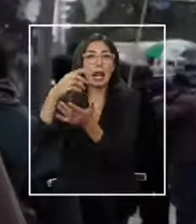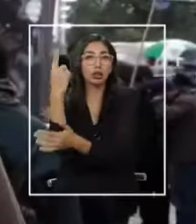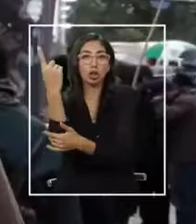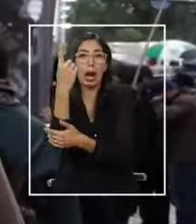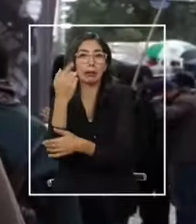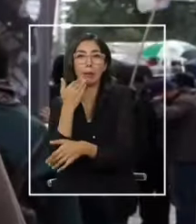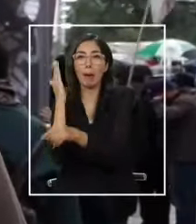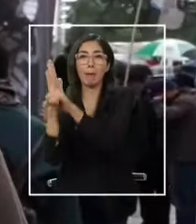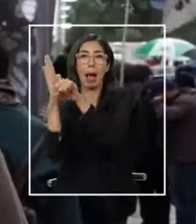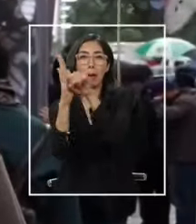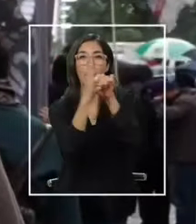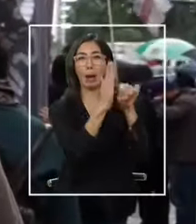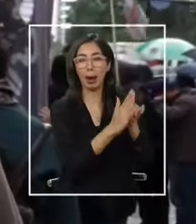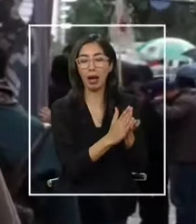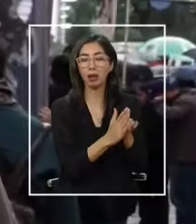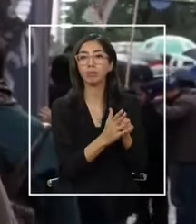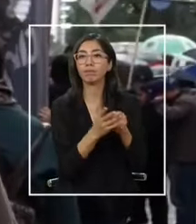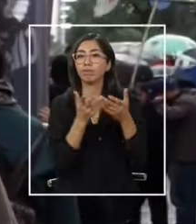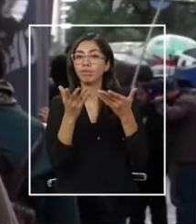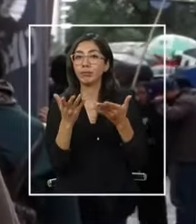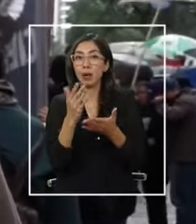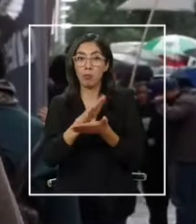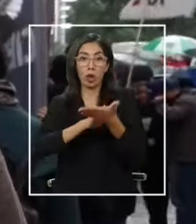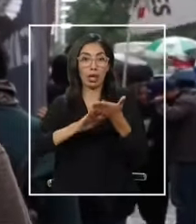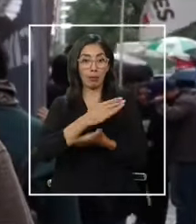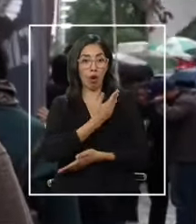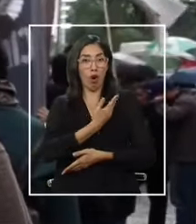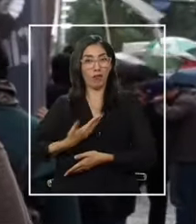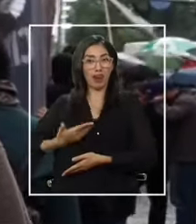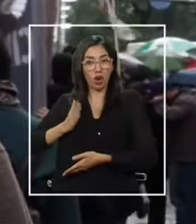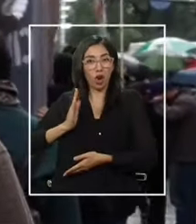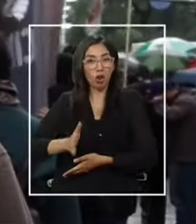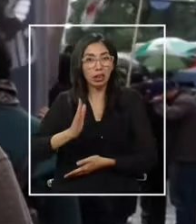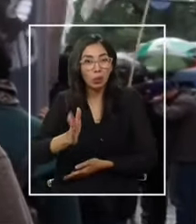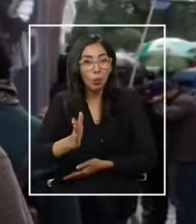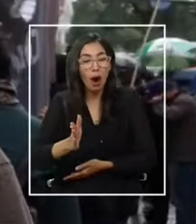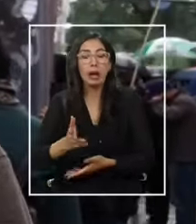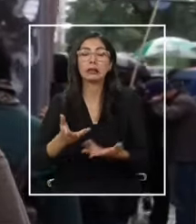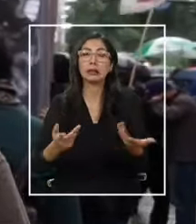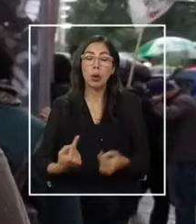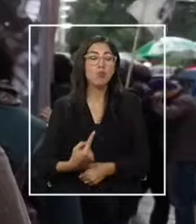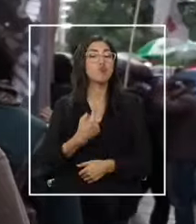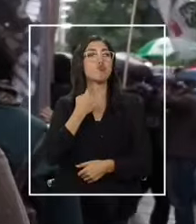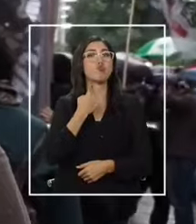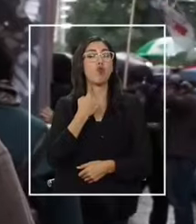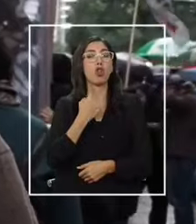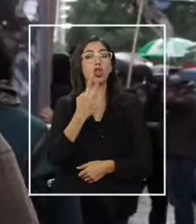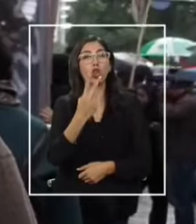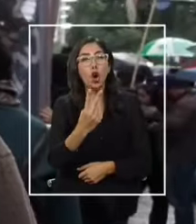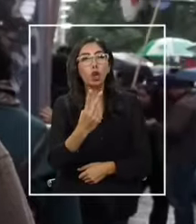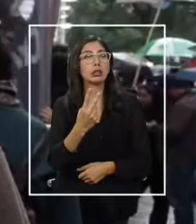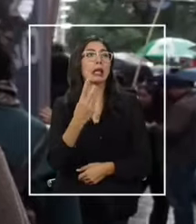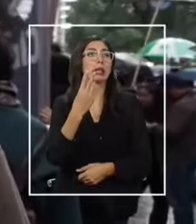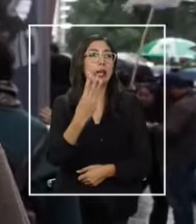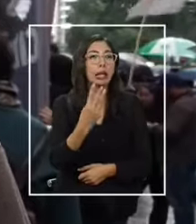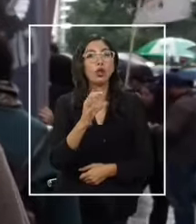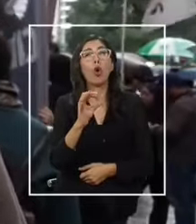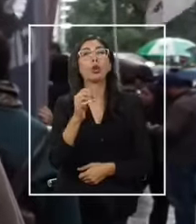otros. Las consecuencias de esto, si el gobierno no da marcha atrás, las vamos a sentir de acá a 2, 3, 6 meses,